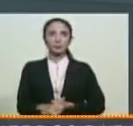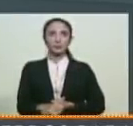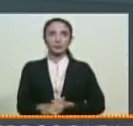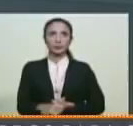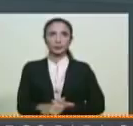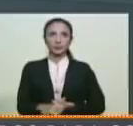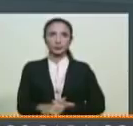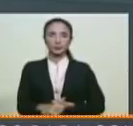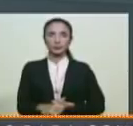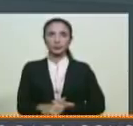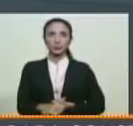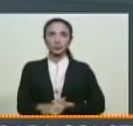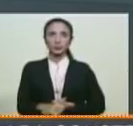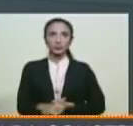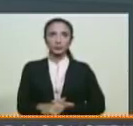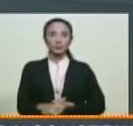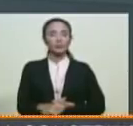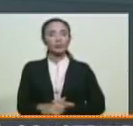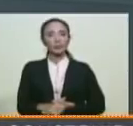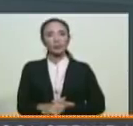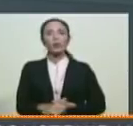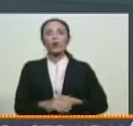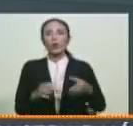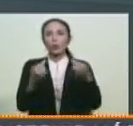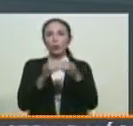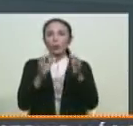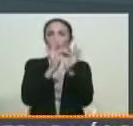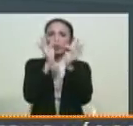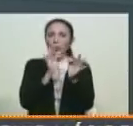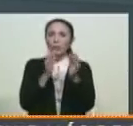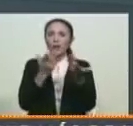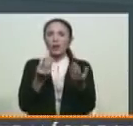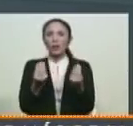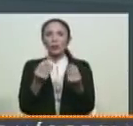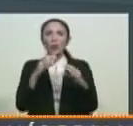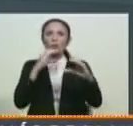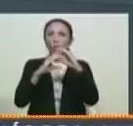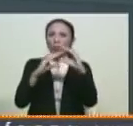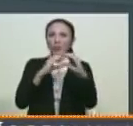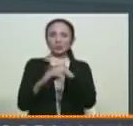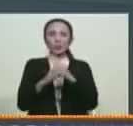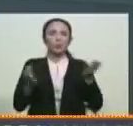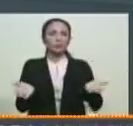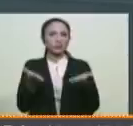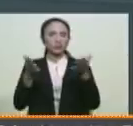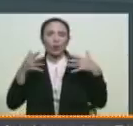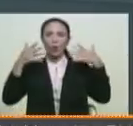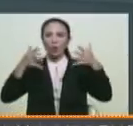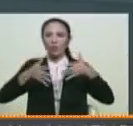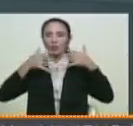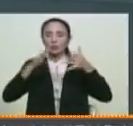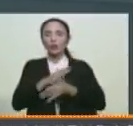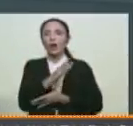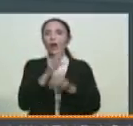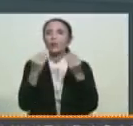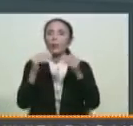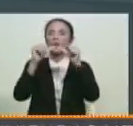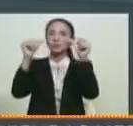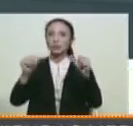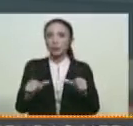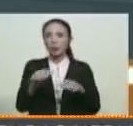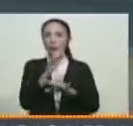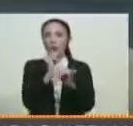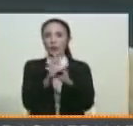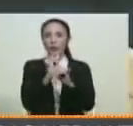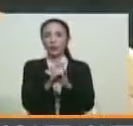YouTube, a impulsar un conjunto de mecanismos de comunicación en tiempo real todos los días, de orientaciones, a través del QR, a